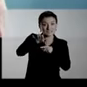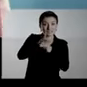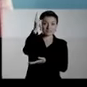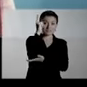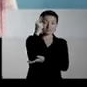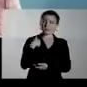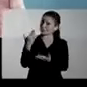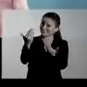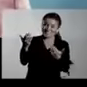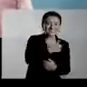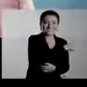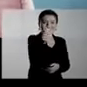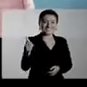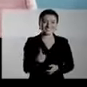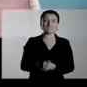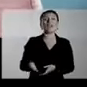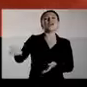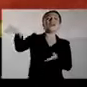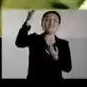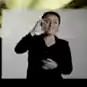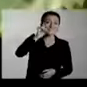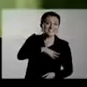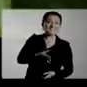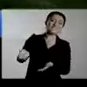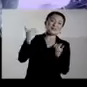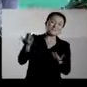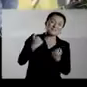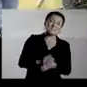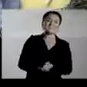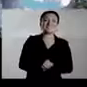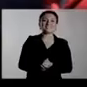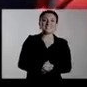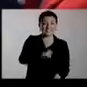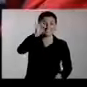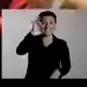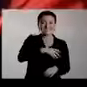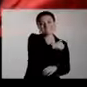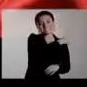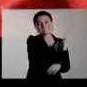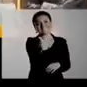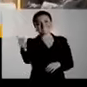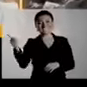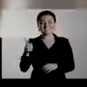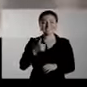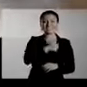Este 15 de diciembre los necesito a todos. ¡Oye, Chile! ¡Vamos! ¡Chile de